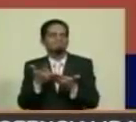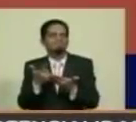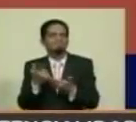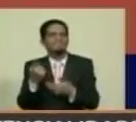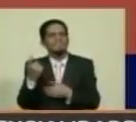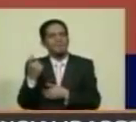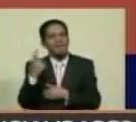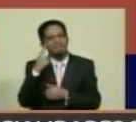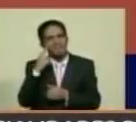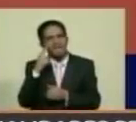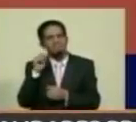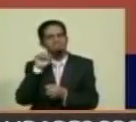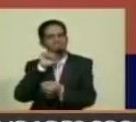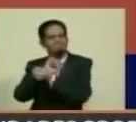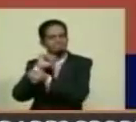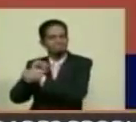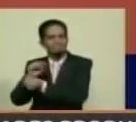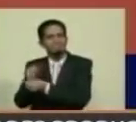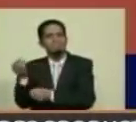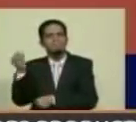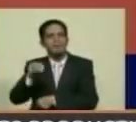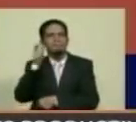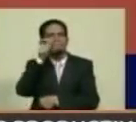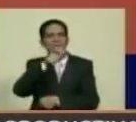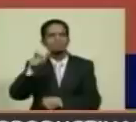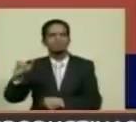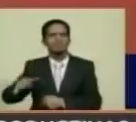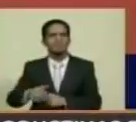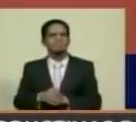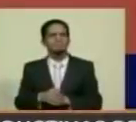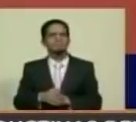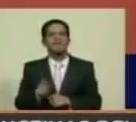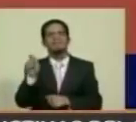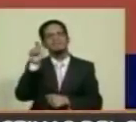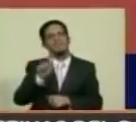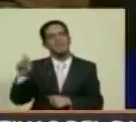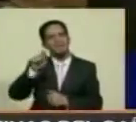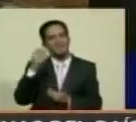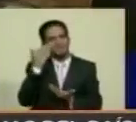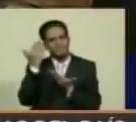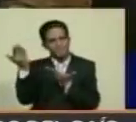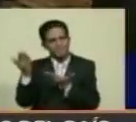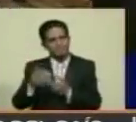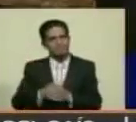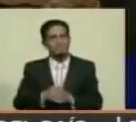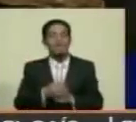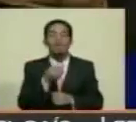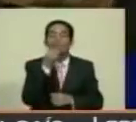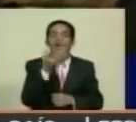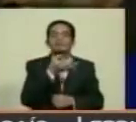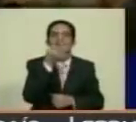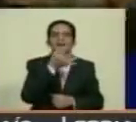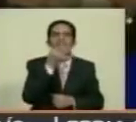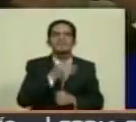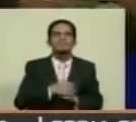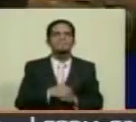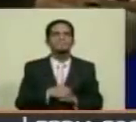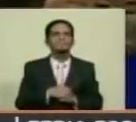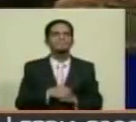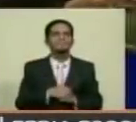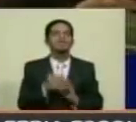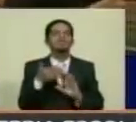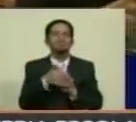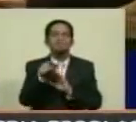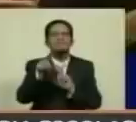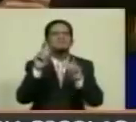responsables del magnicidio en grado de frustración. Por Televen, Oscar Pineda. Buenas tardes, ministro. Con respecto a este